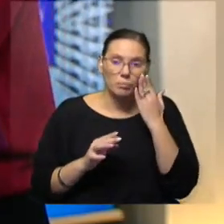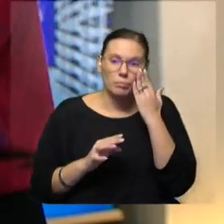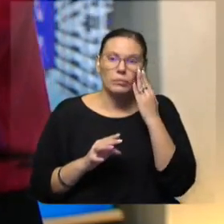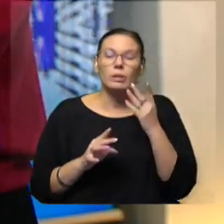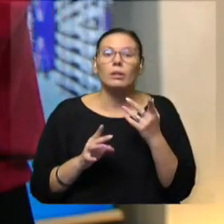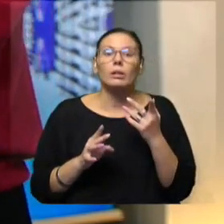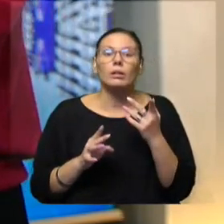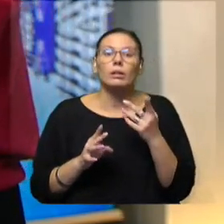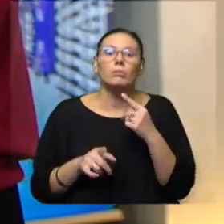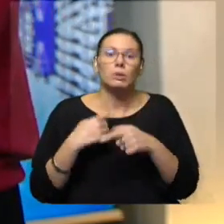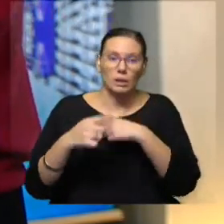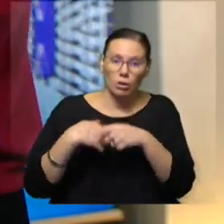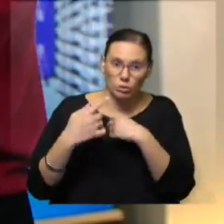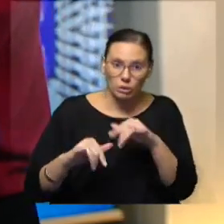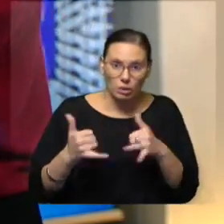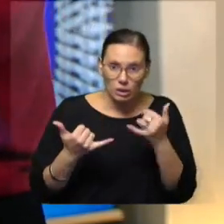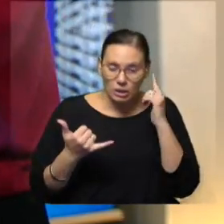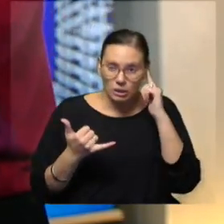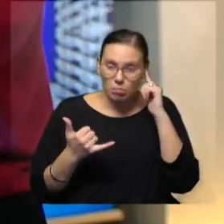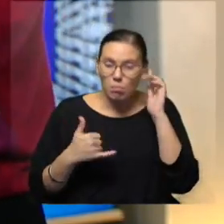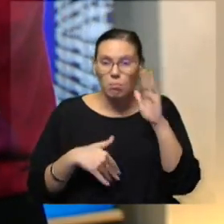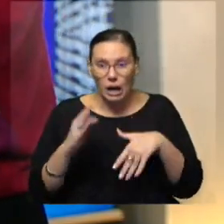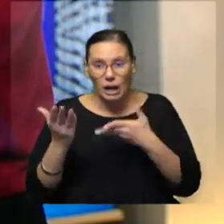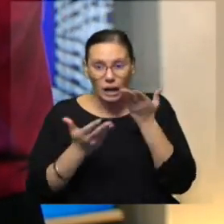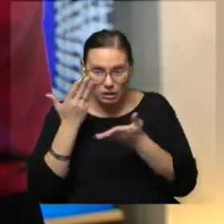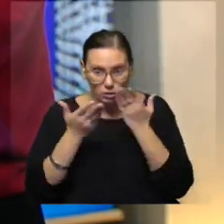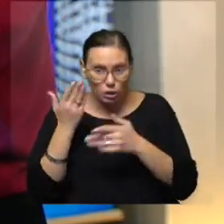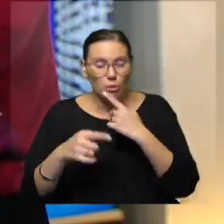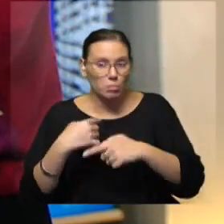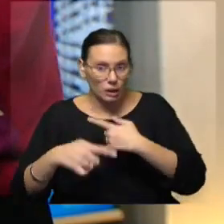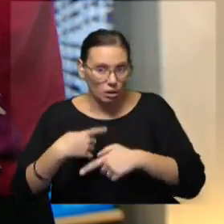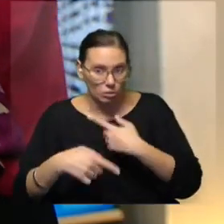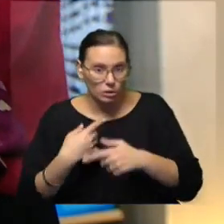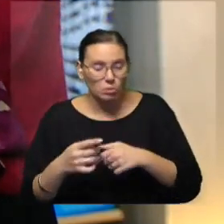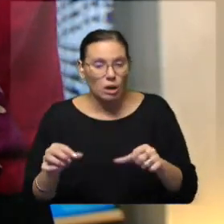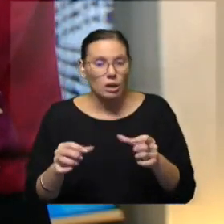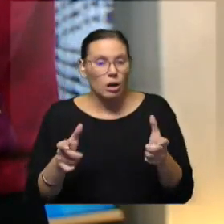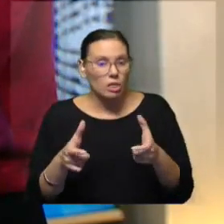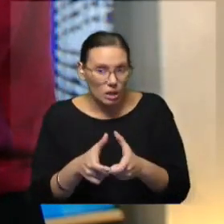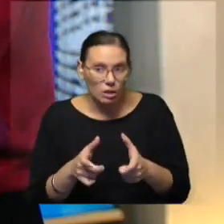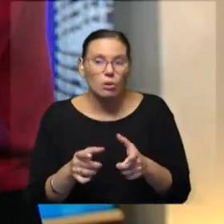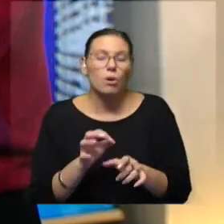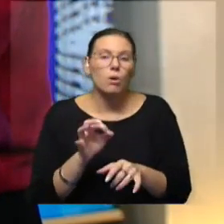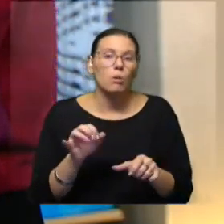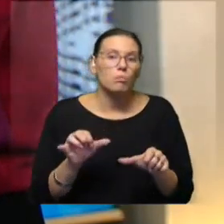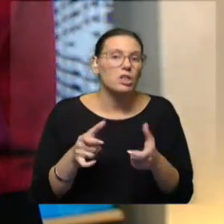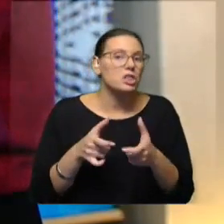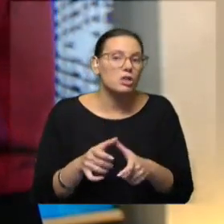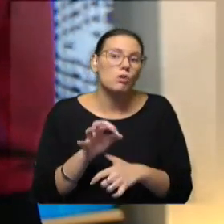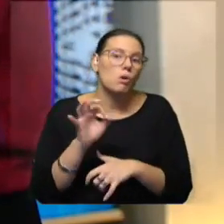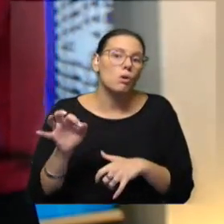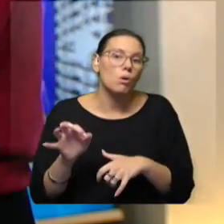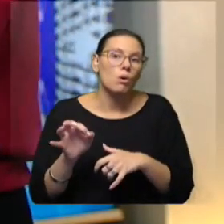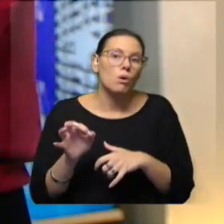¿Qué vas a seguir? ¿Tenés ya más temas como para seguir sacando? ¿Vas a hacer disco o vas a